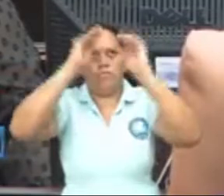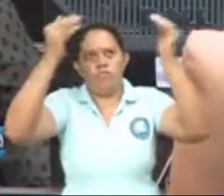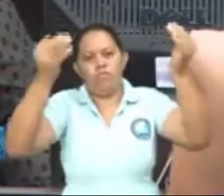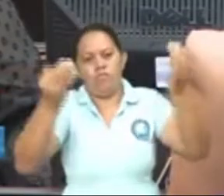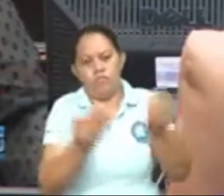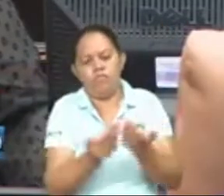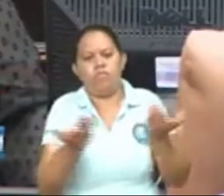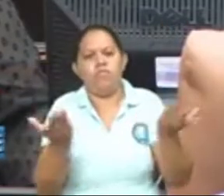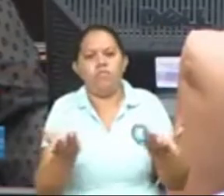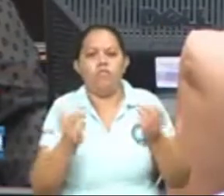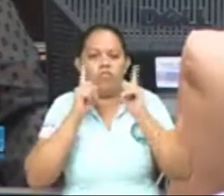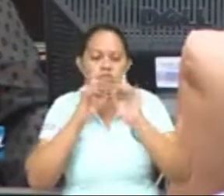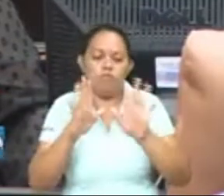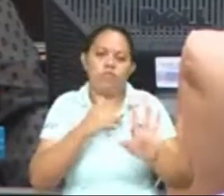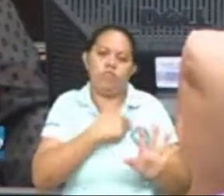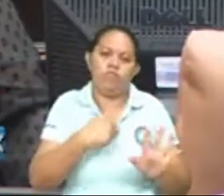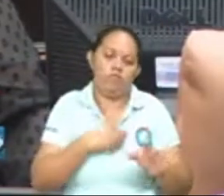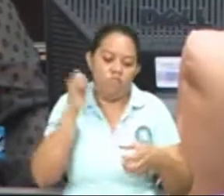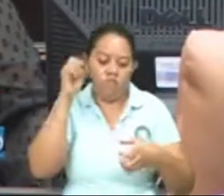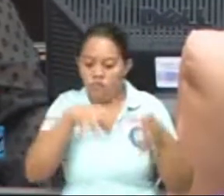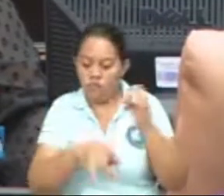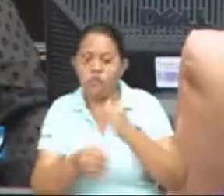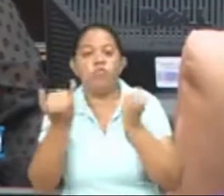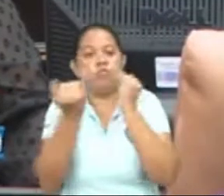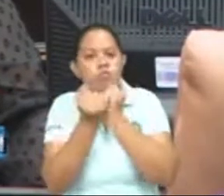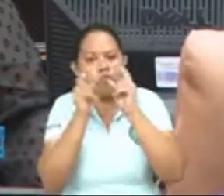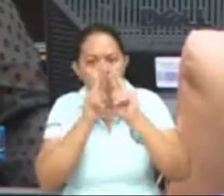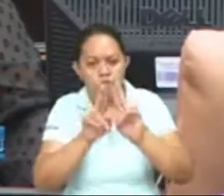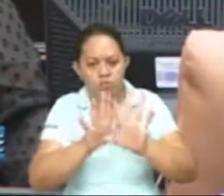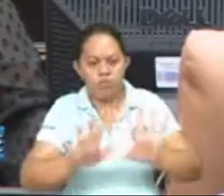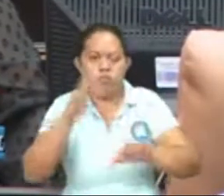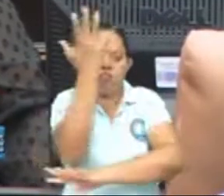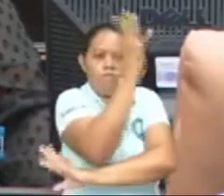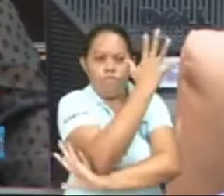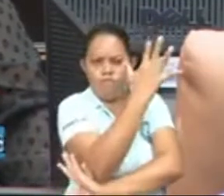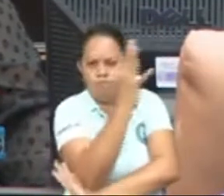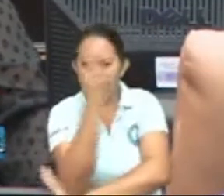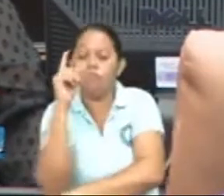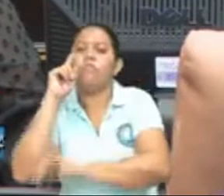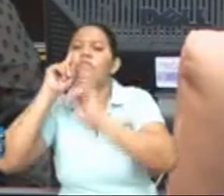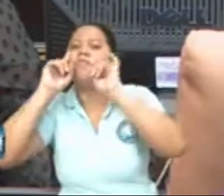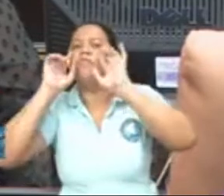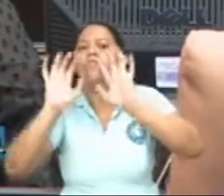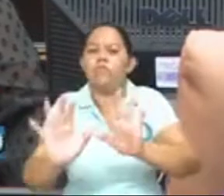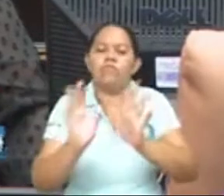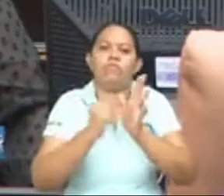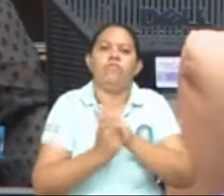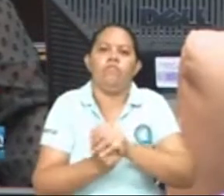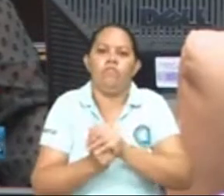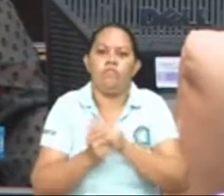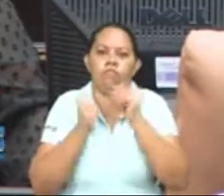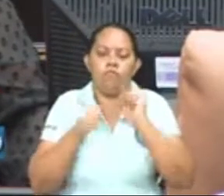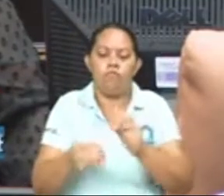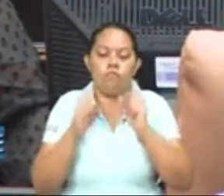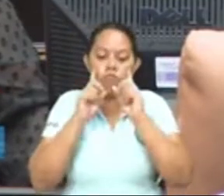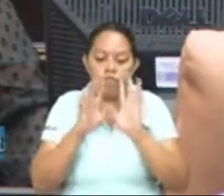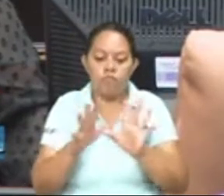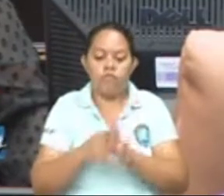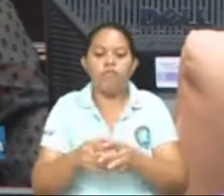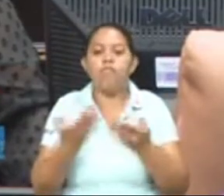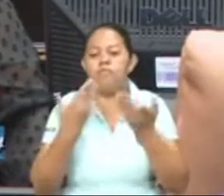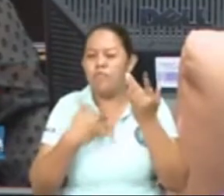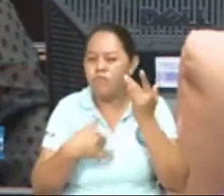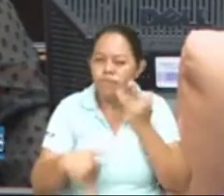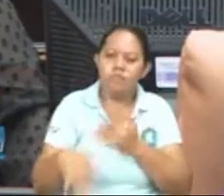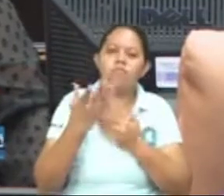gestionar sosteniblemente los bosques, luchar contra la desertificación, detener e invertir